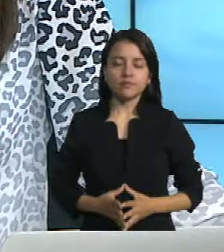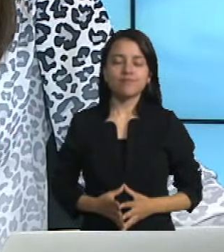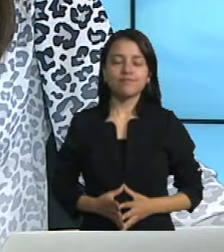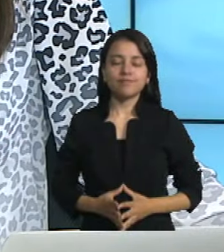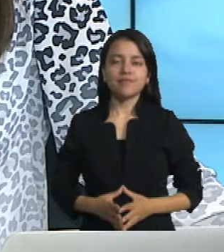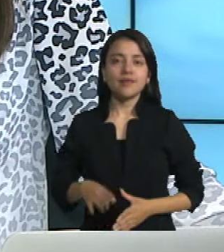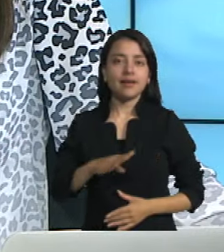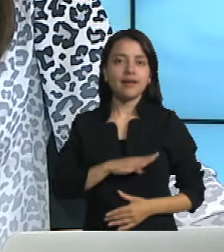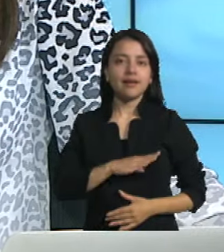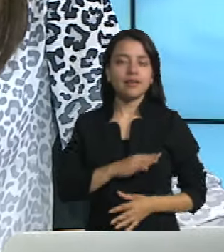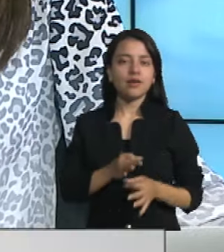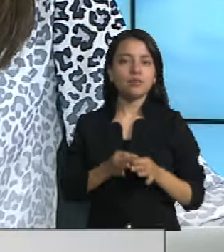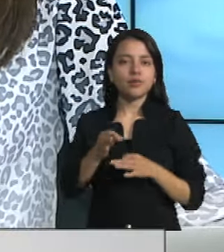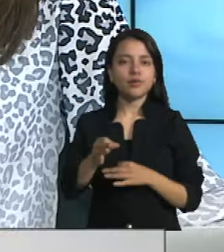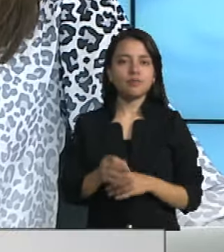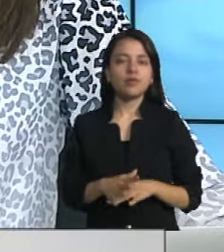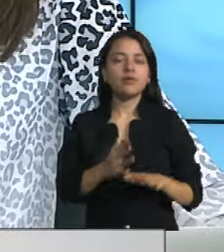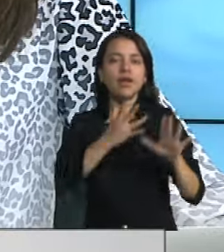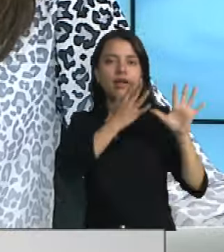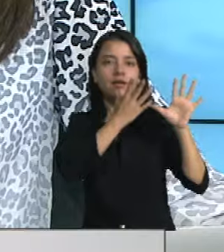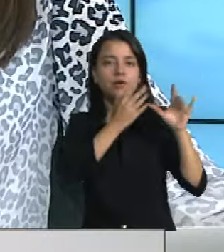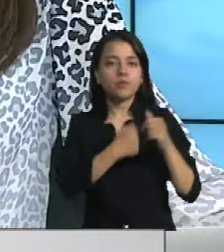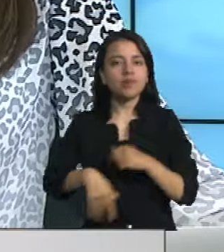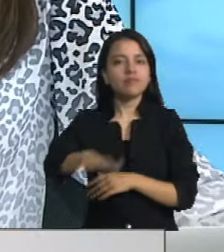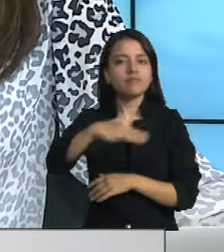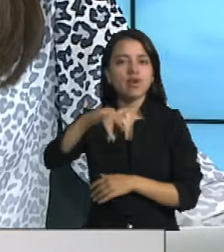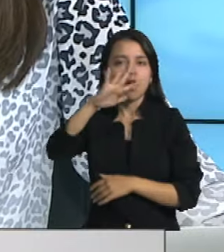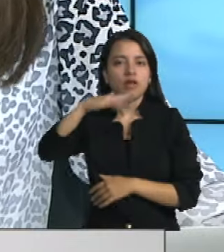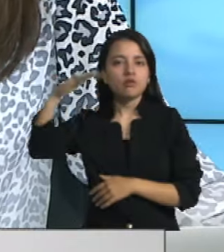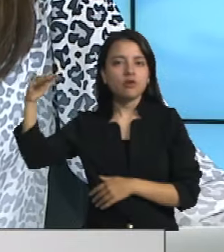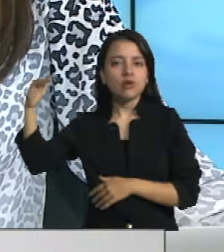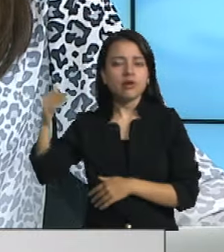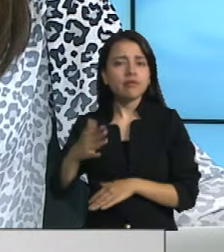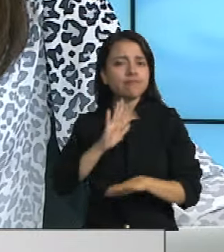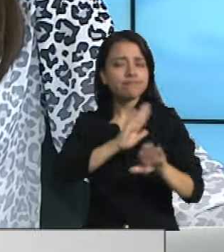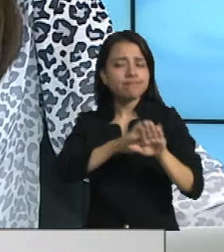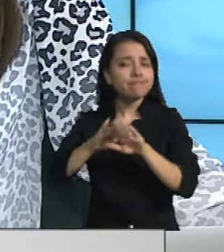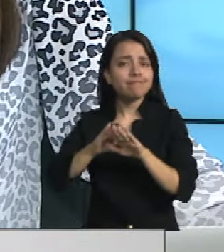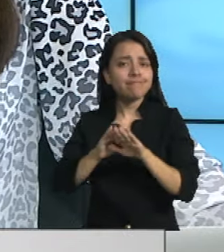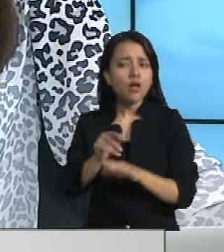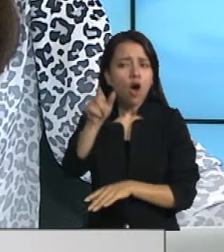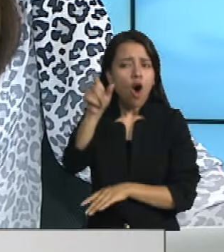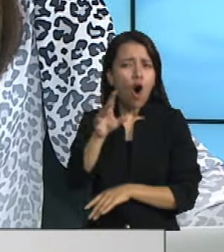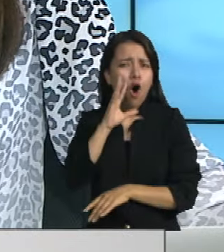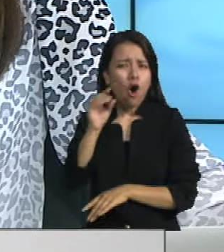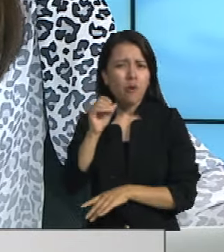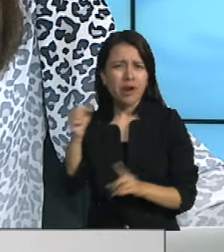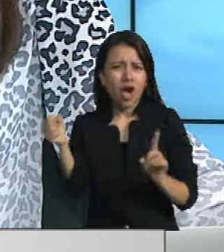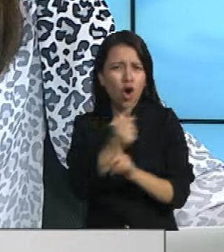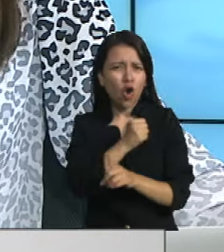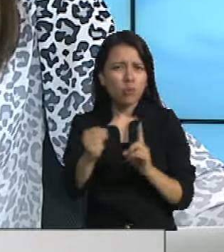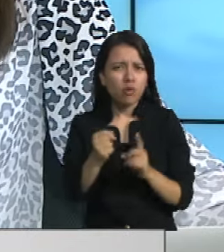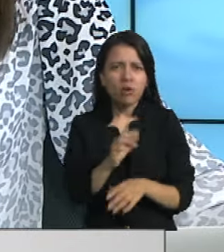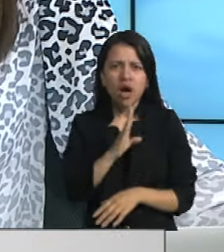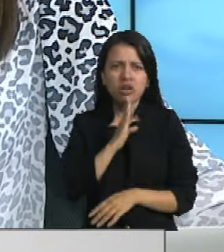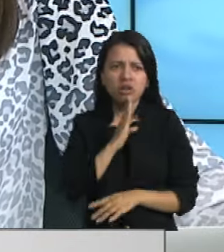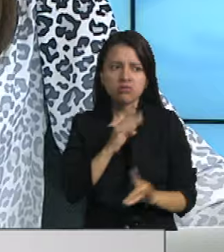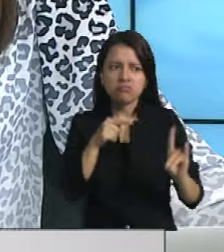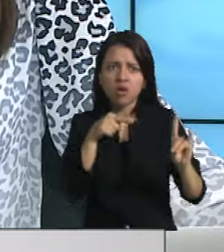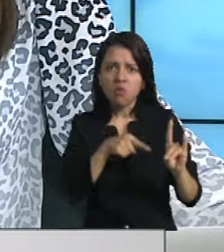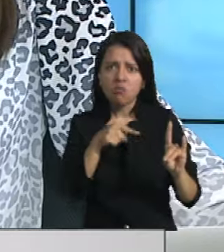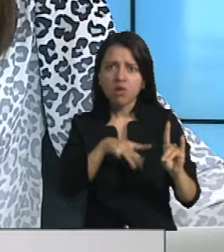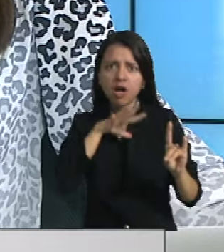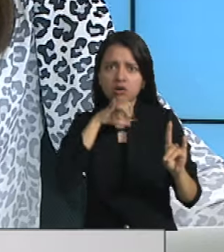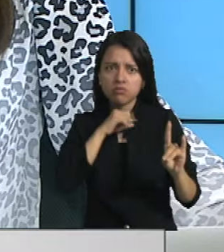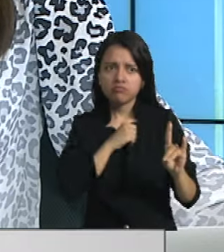La alcaldía del municipio de Itagüí, en Antioquia, confirmó una millonaria sanción contra un hombre que golpeó brutalmente a una de sus mascotas.